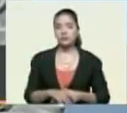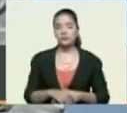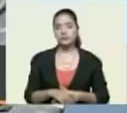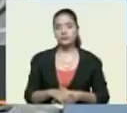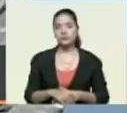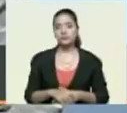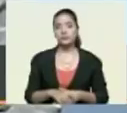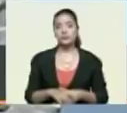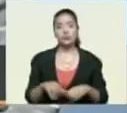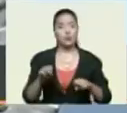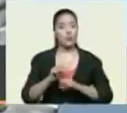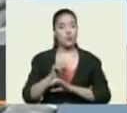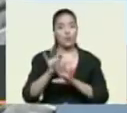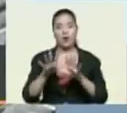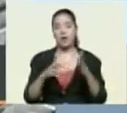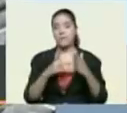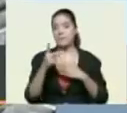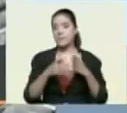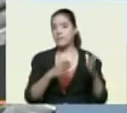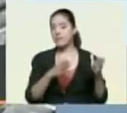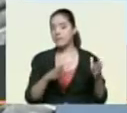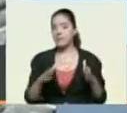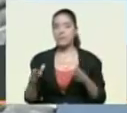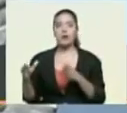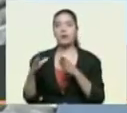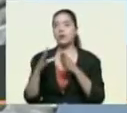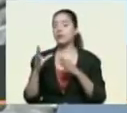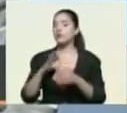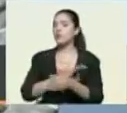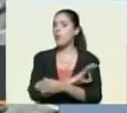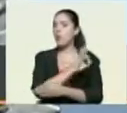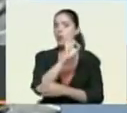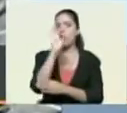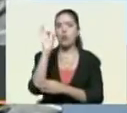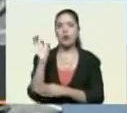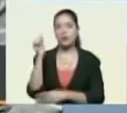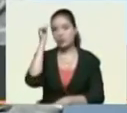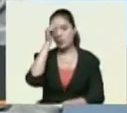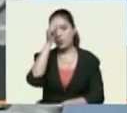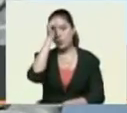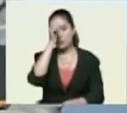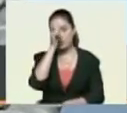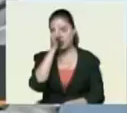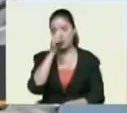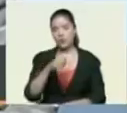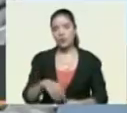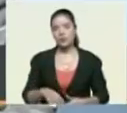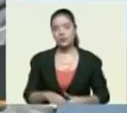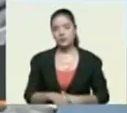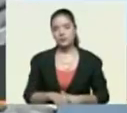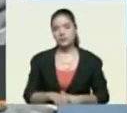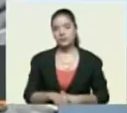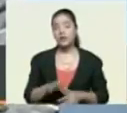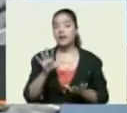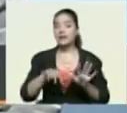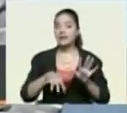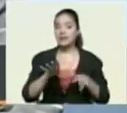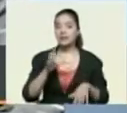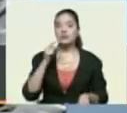se hizo un gran operativo todo ese día domingo 15 de